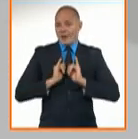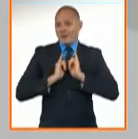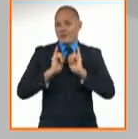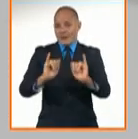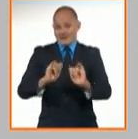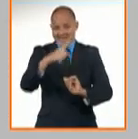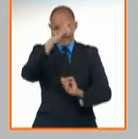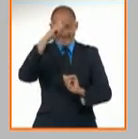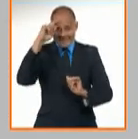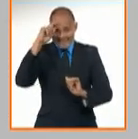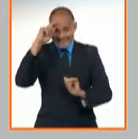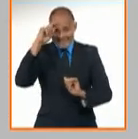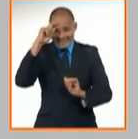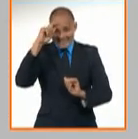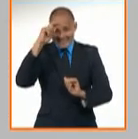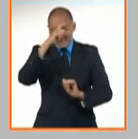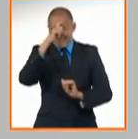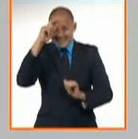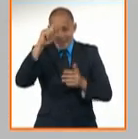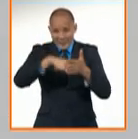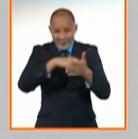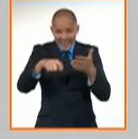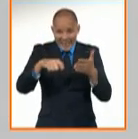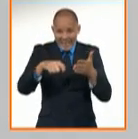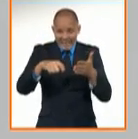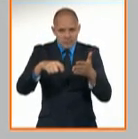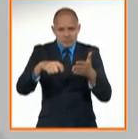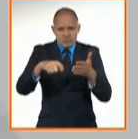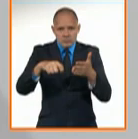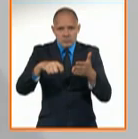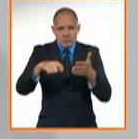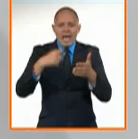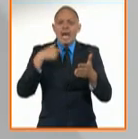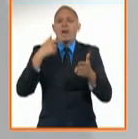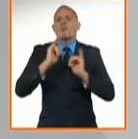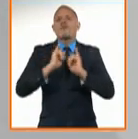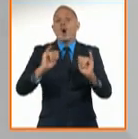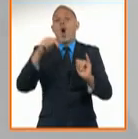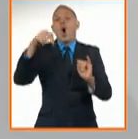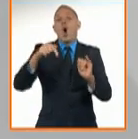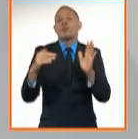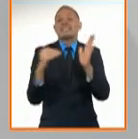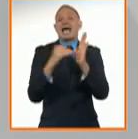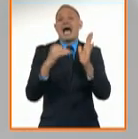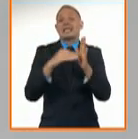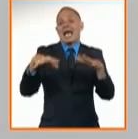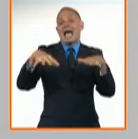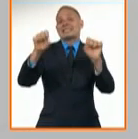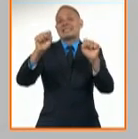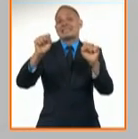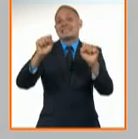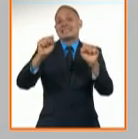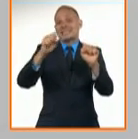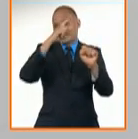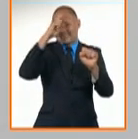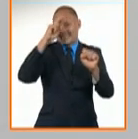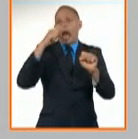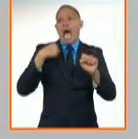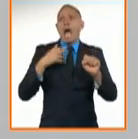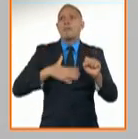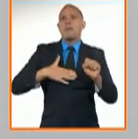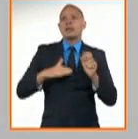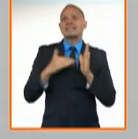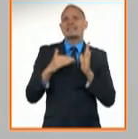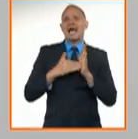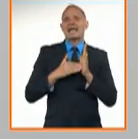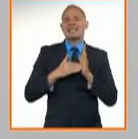previsto y entonces usted que está previsto que la pagarán por la tarde tuvo que tratamiento aunque el bloque que le ha tocado en la mañana de la tarde a veces